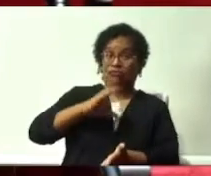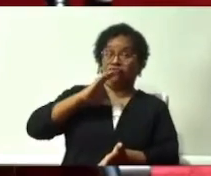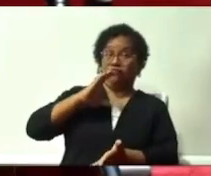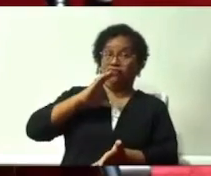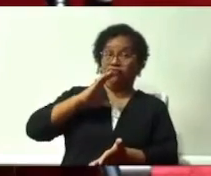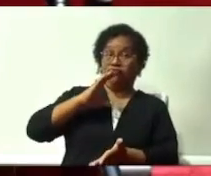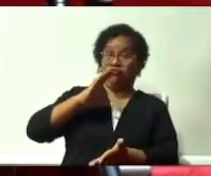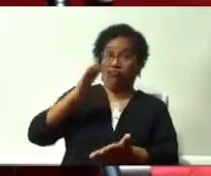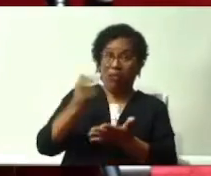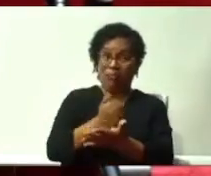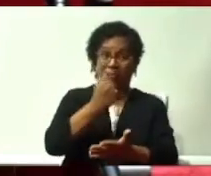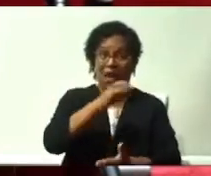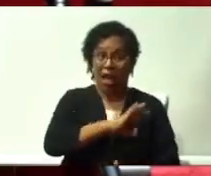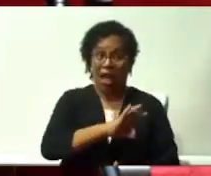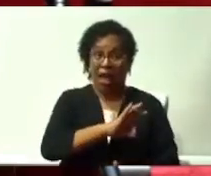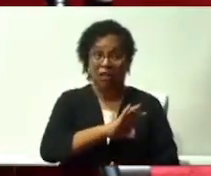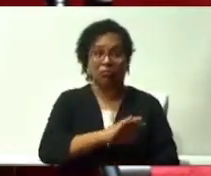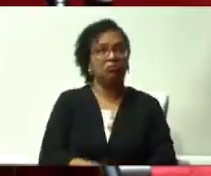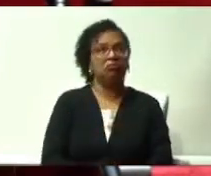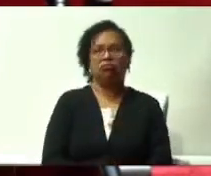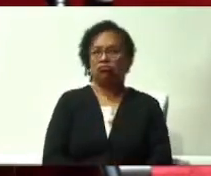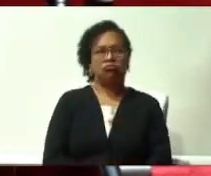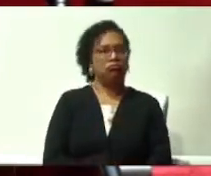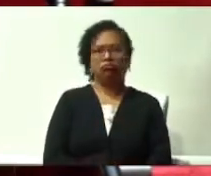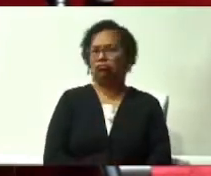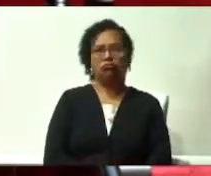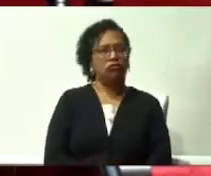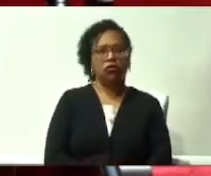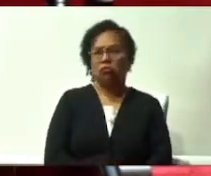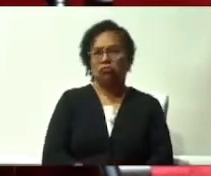Porque en el 96 no nos dieron chelitos.